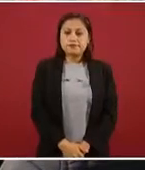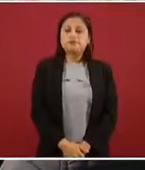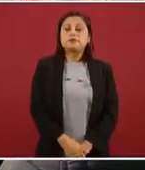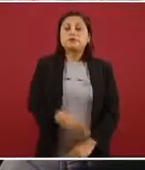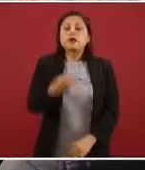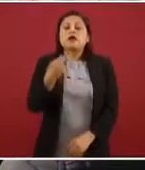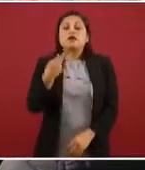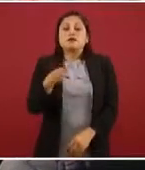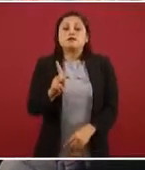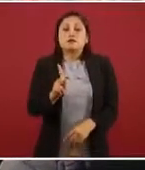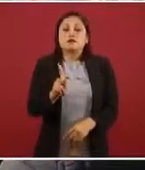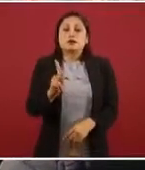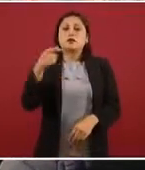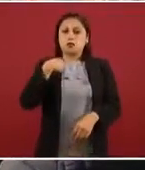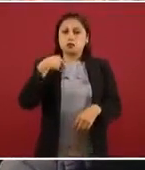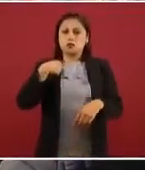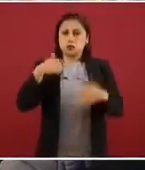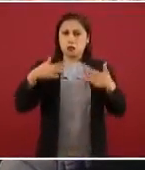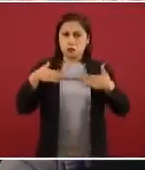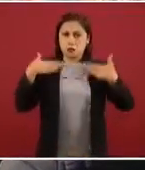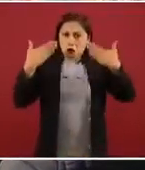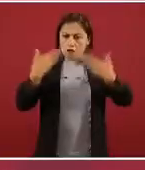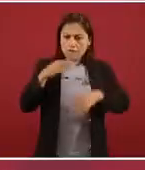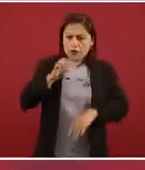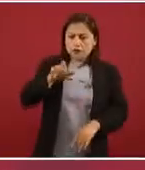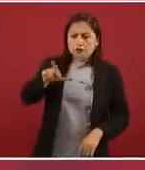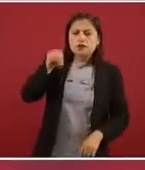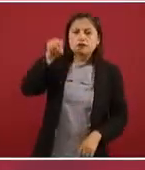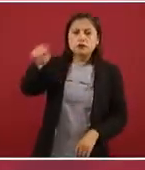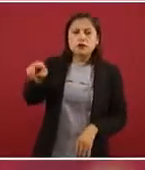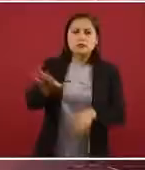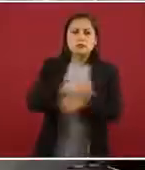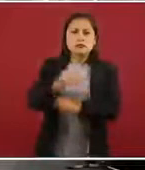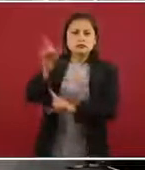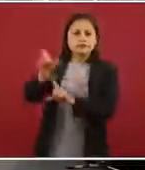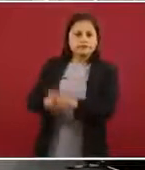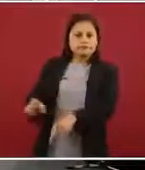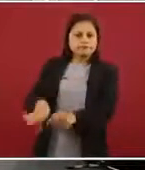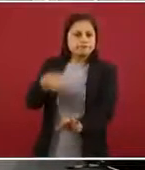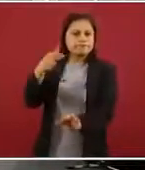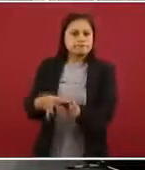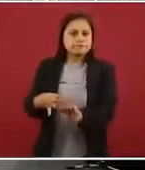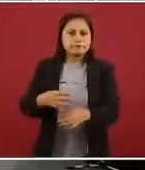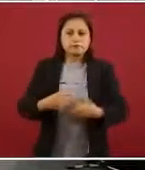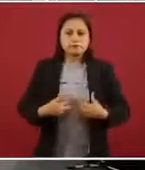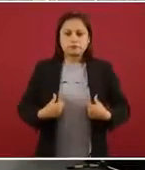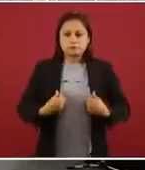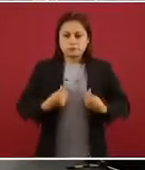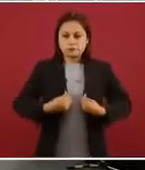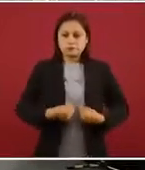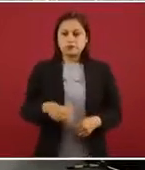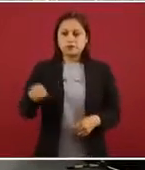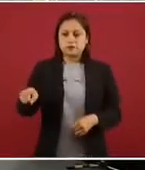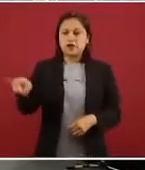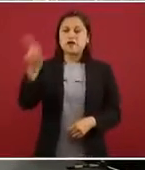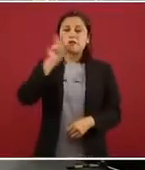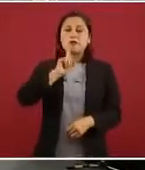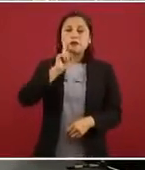Pero le tengo confianza porque es una gente íntegra. A ver, compañeras, ya son mujeres ya.